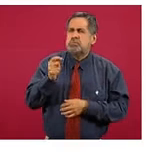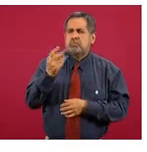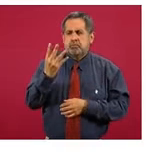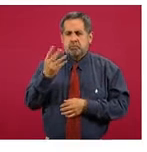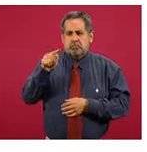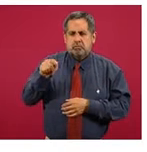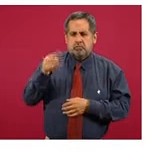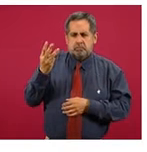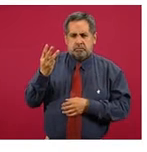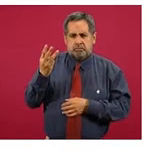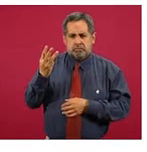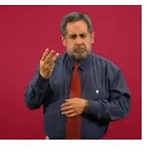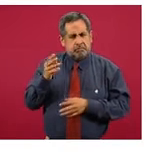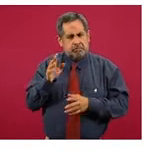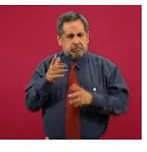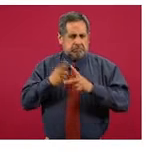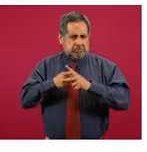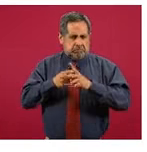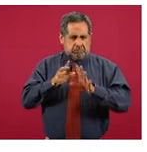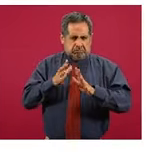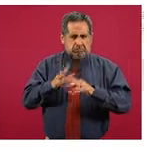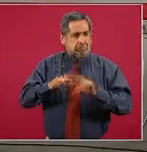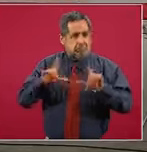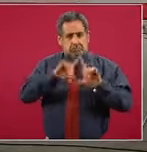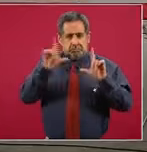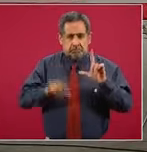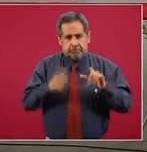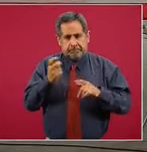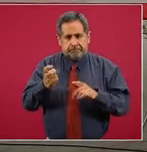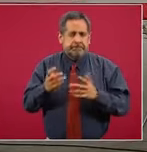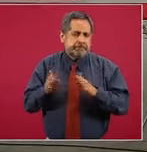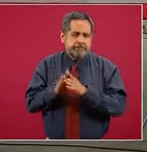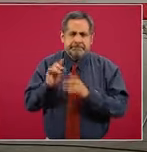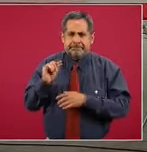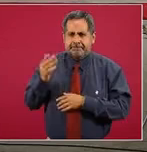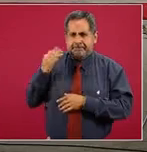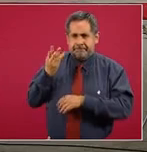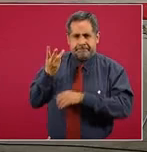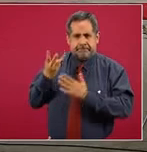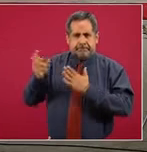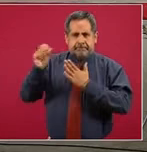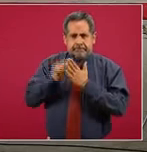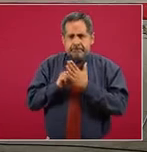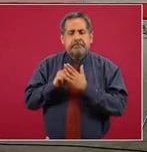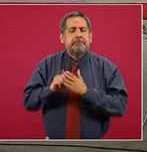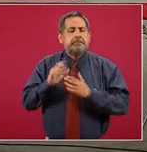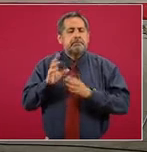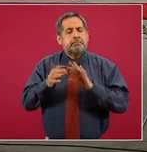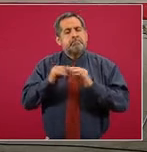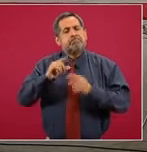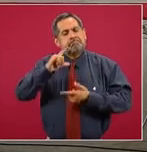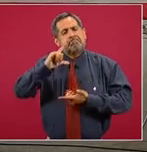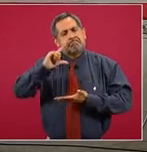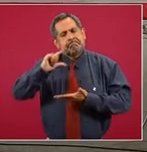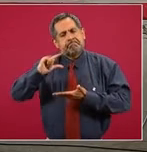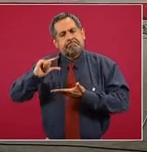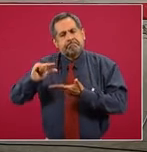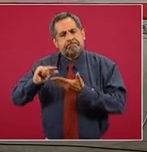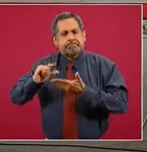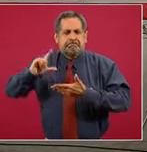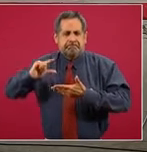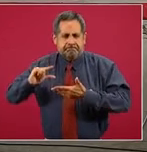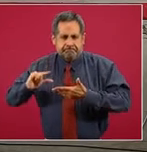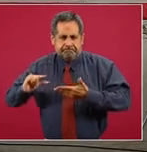4.3 como promedio a nivel nacional. Digamos que en los últimos 3 meses esto se ha descendido con algunas subidas